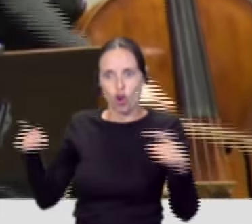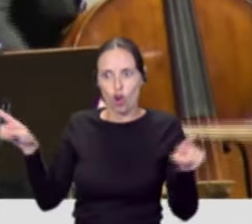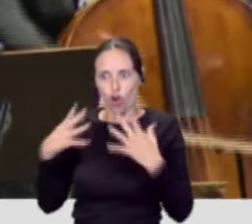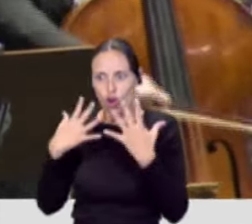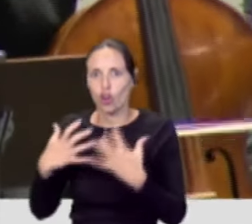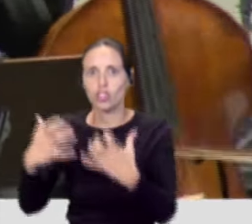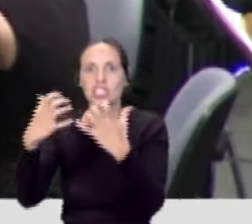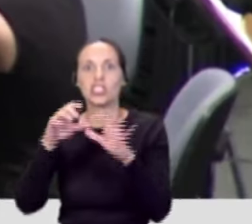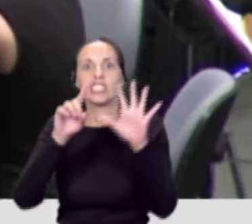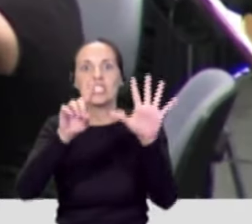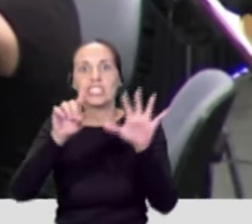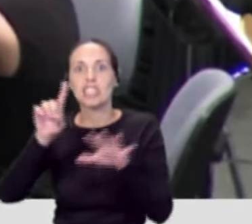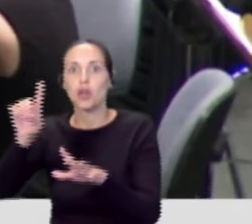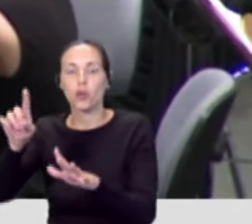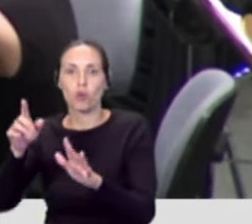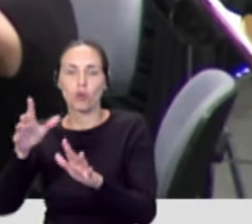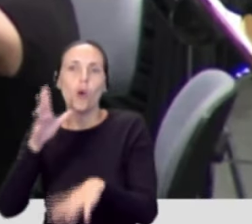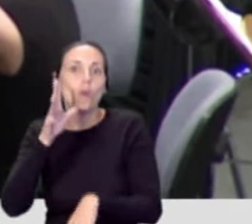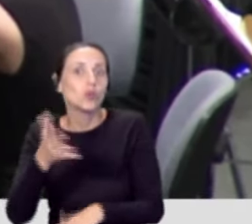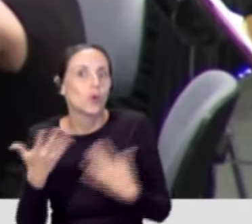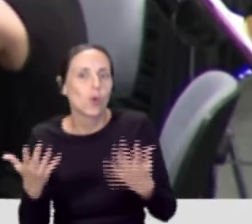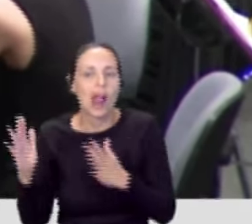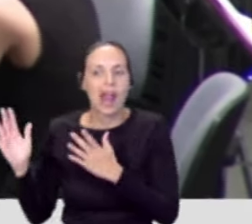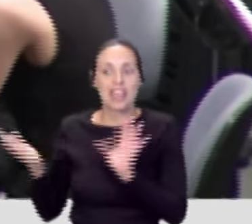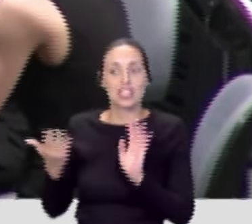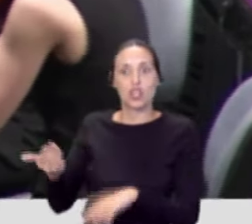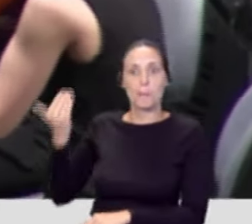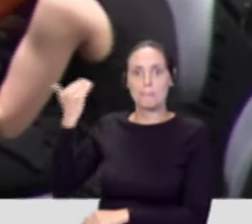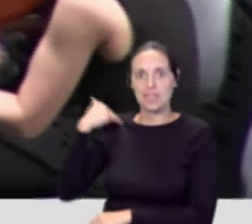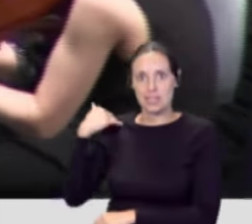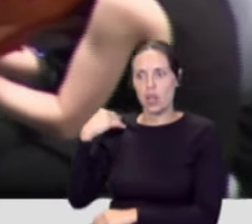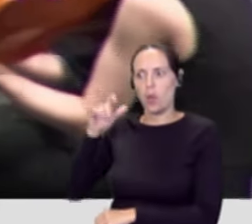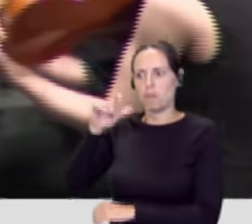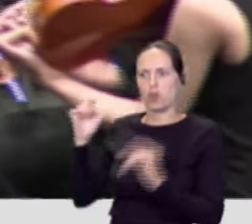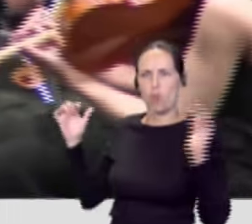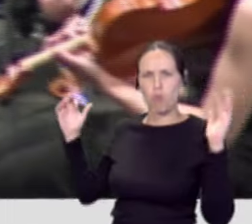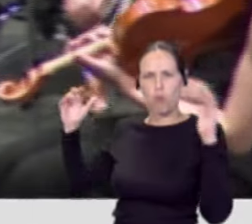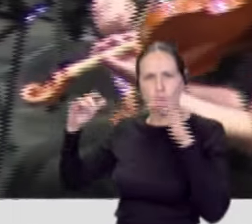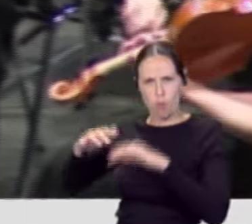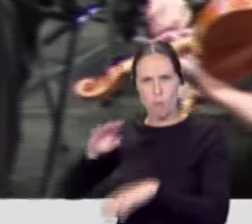de un éxito anterior, ¿verdad? Las otras ediciones pues han reunido gran cantidad de público.